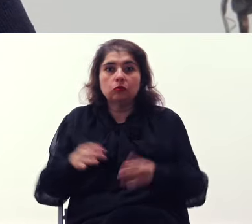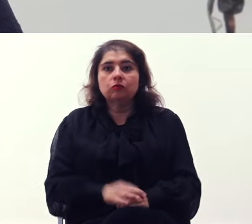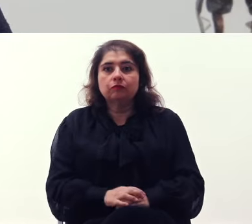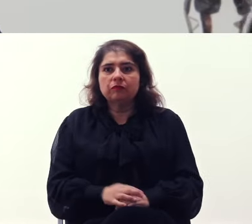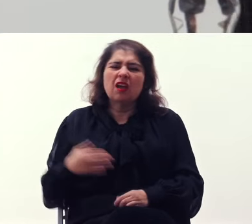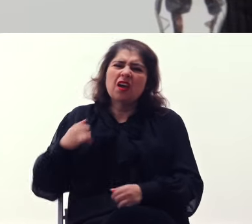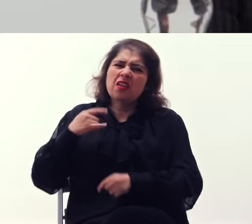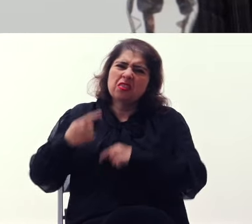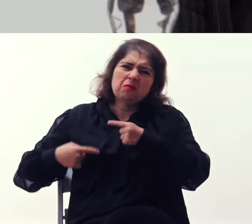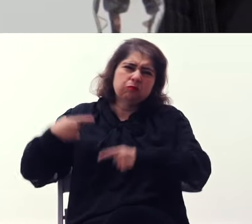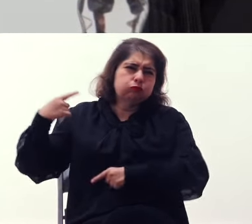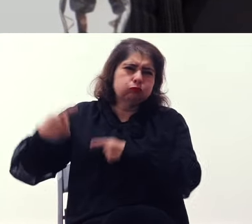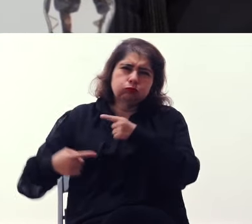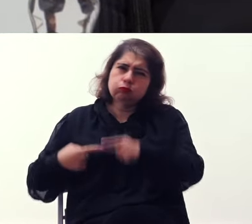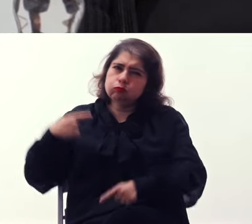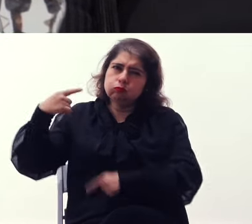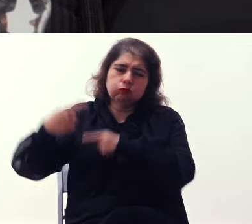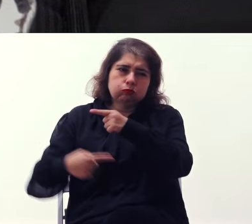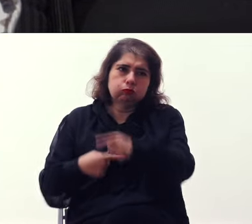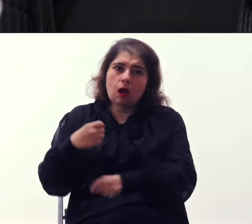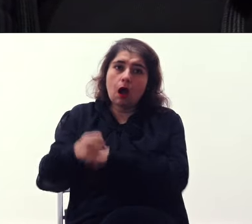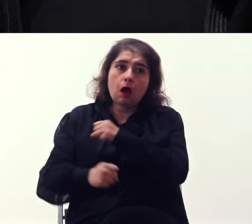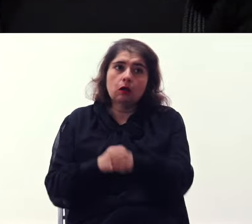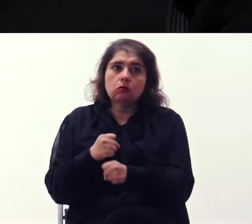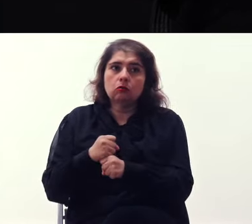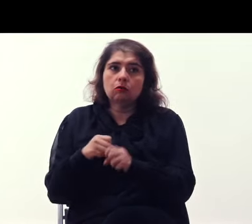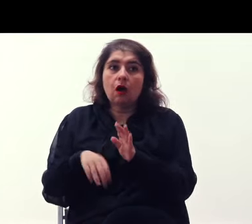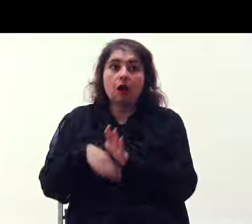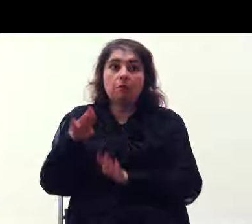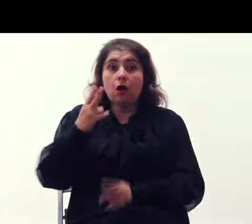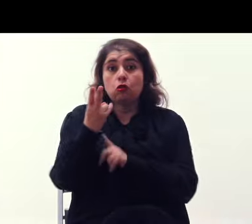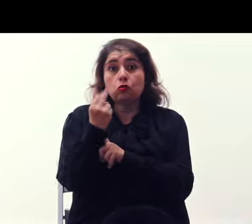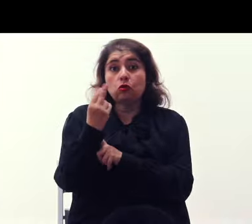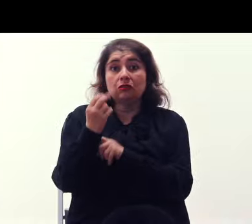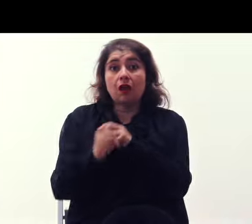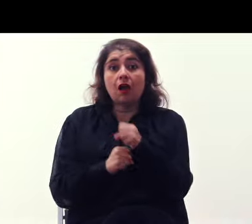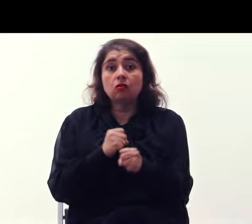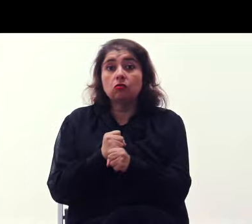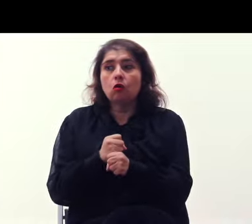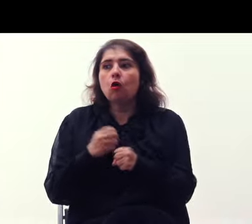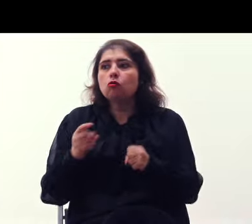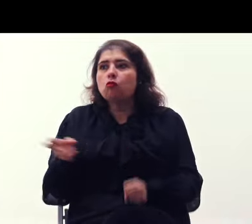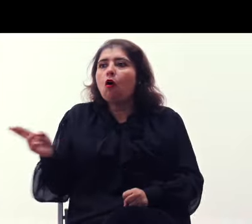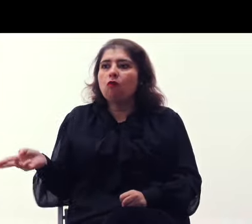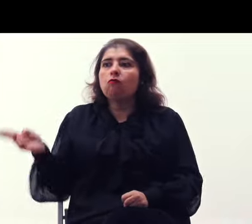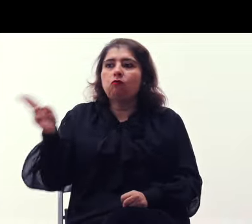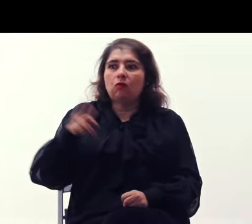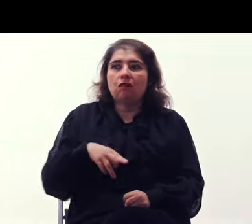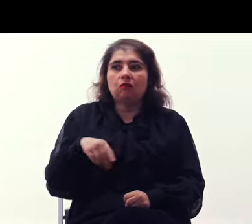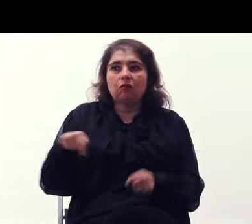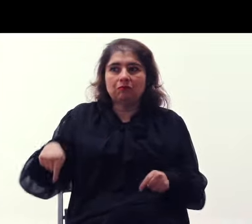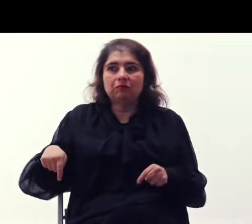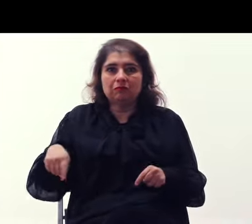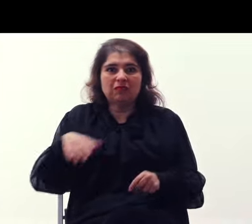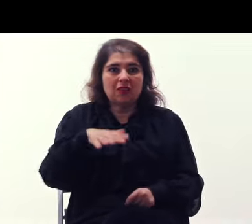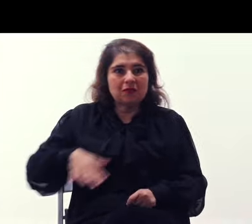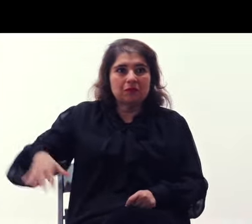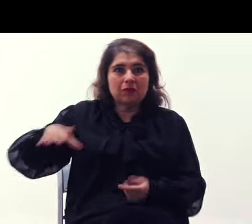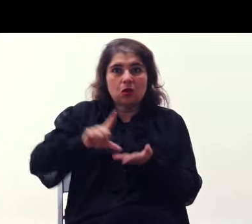hoy día, después de un largo trayecto de muchos años, estoy hablando más de 12 años, vuelvo